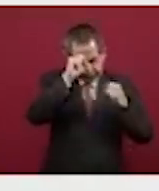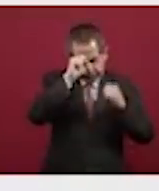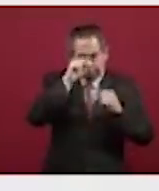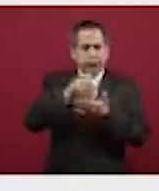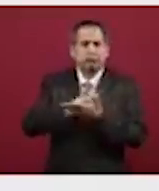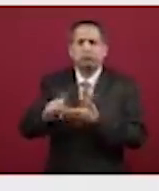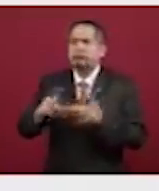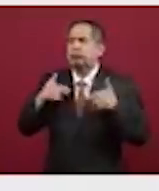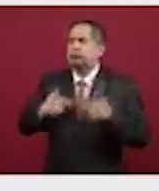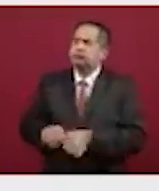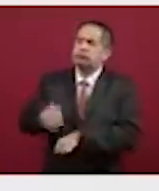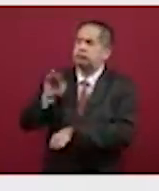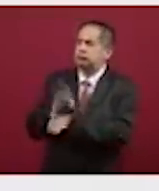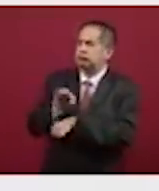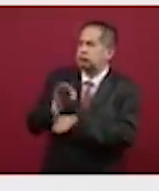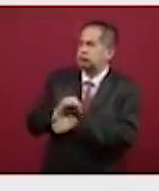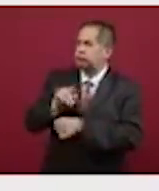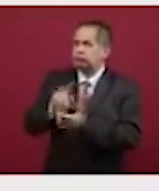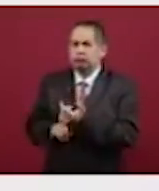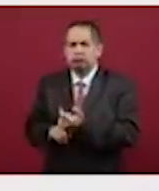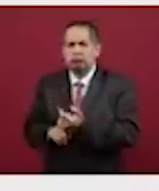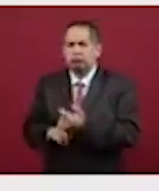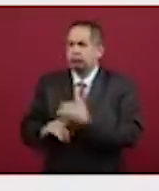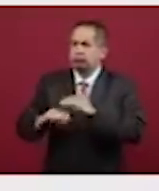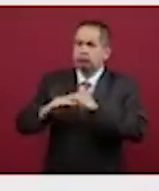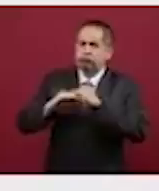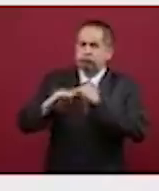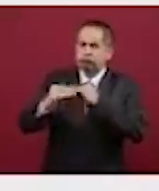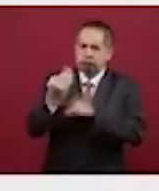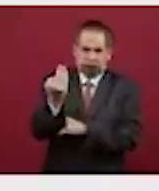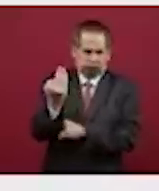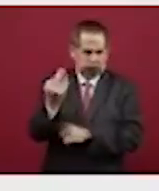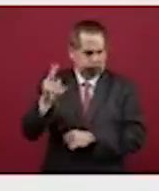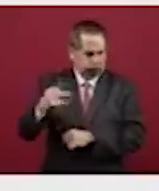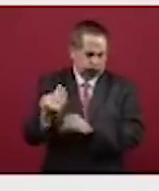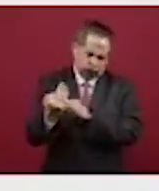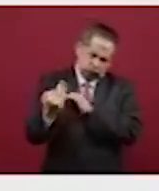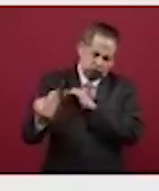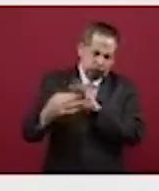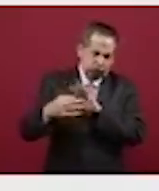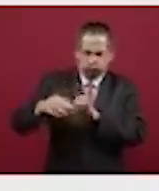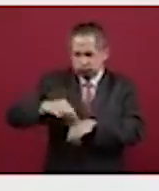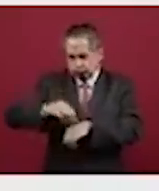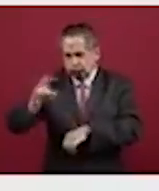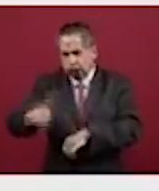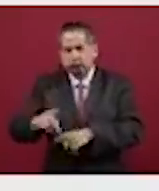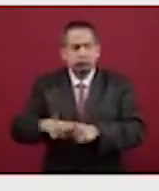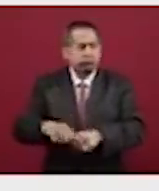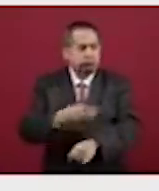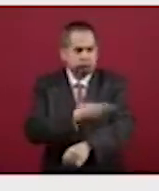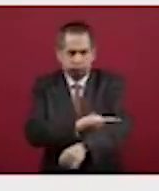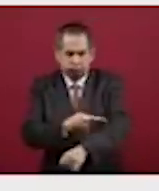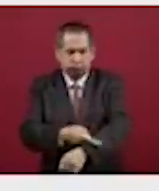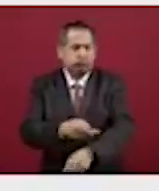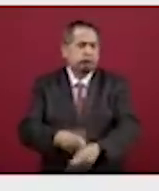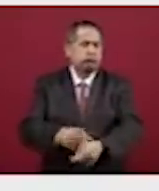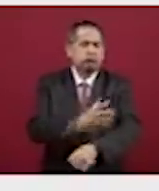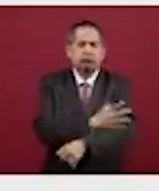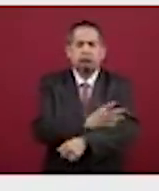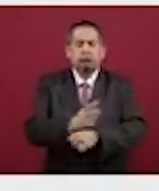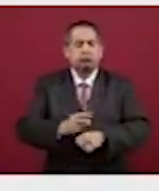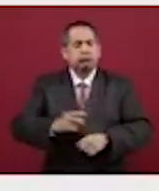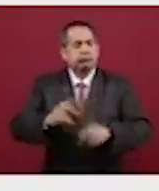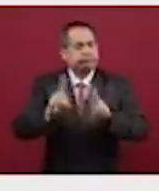humanos, que conozcan lo que es la igualdad sustantiva, la cultura de paz, la honestidad. Va a haber